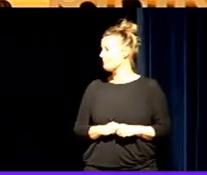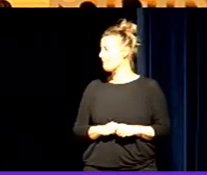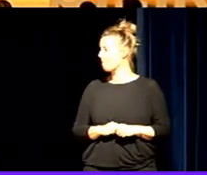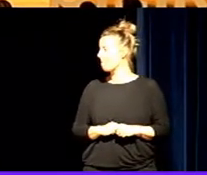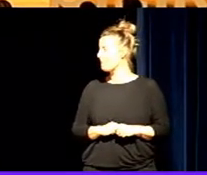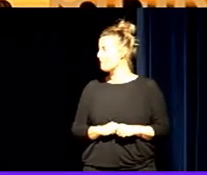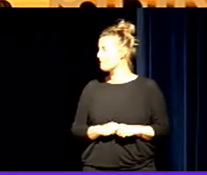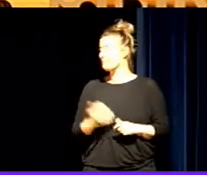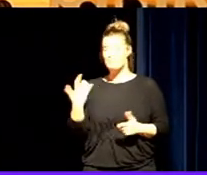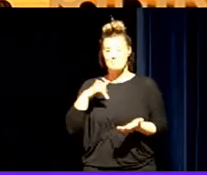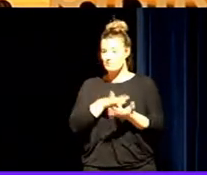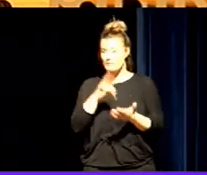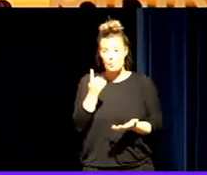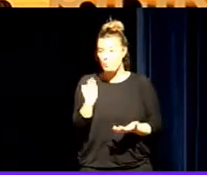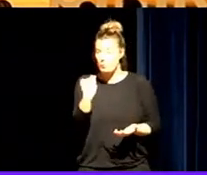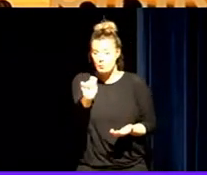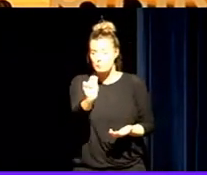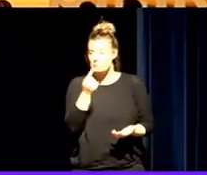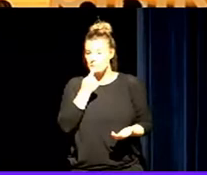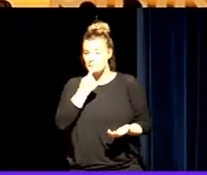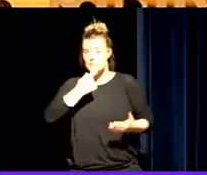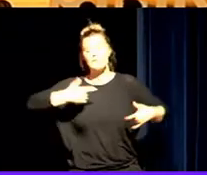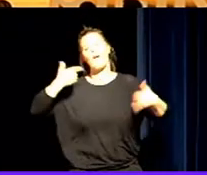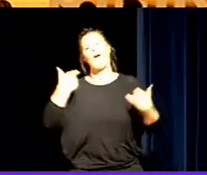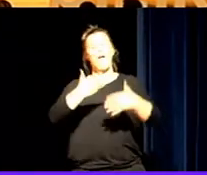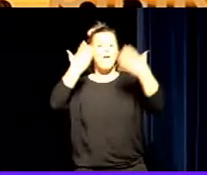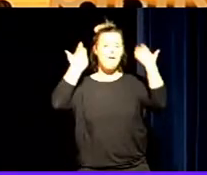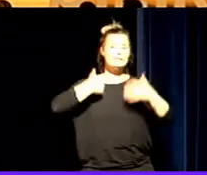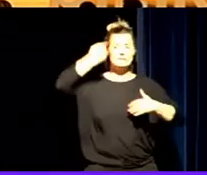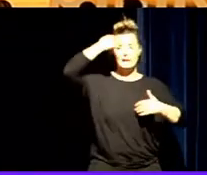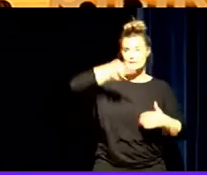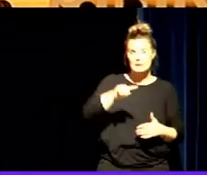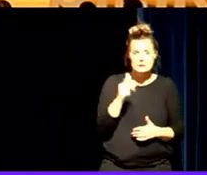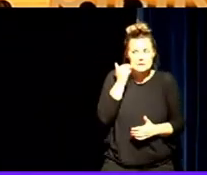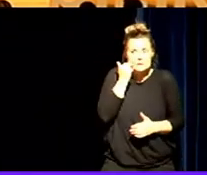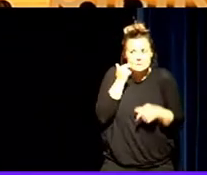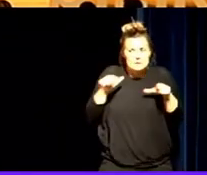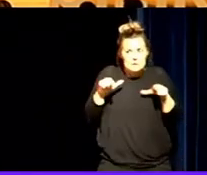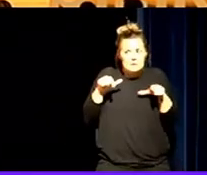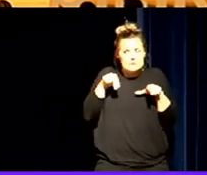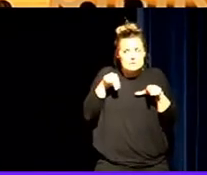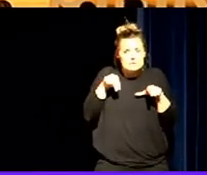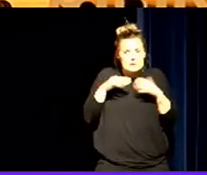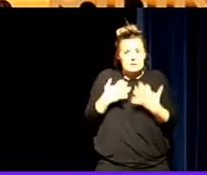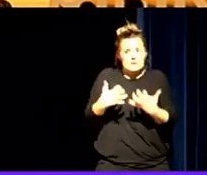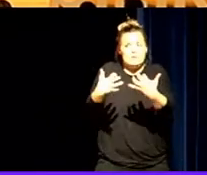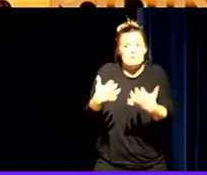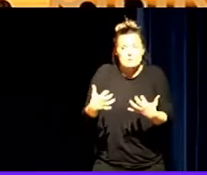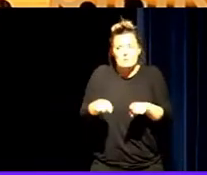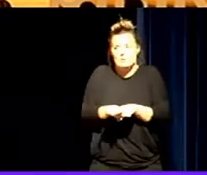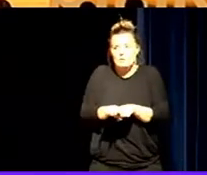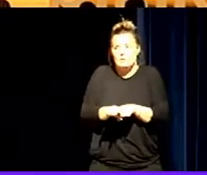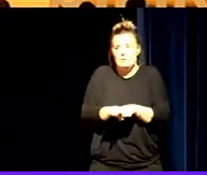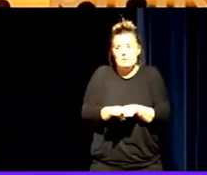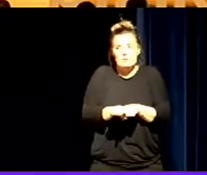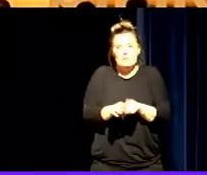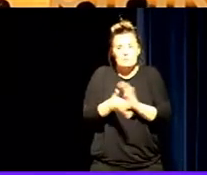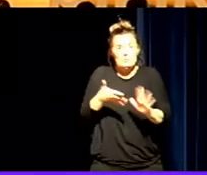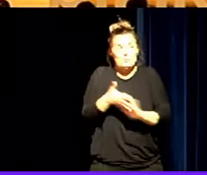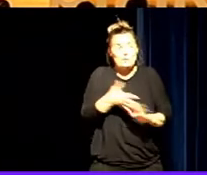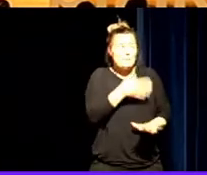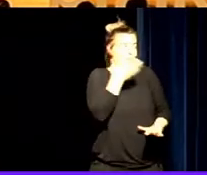Y ha habido un momento que decía, hombre, ya sabemos que hay miedo escénico, que caemos en la impotencia. Voy muy rápido, cariño.